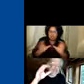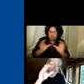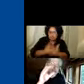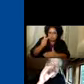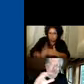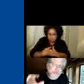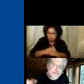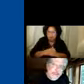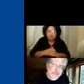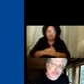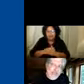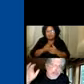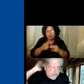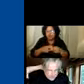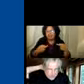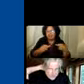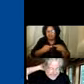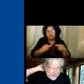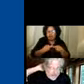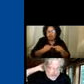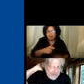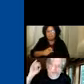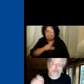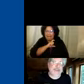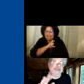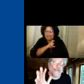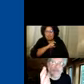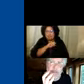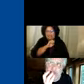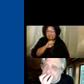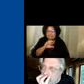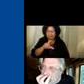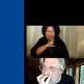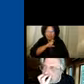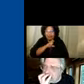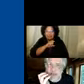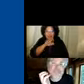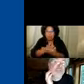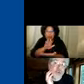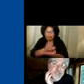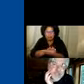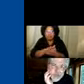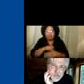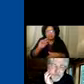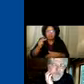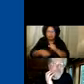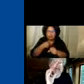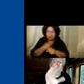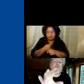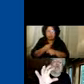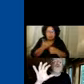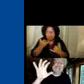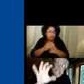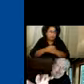gastar tanto tiempo aquí, pero tenemos un programa nacional de certificación. Se llama la Academia eBadge